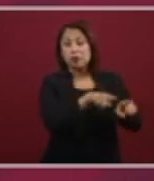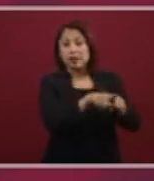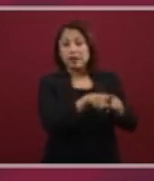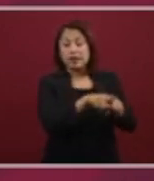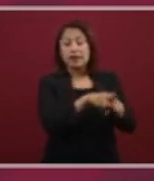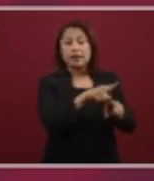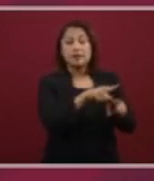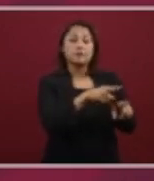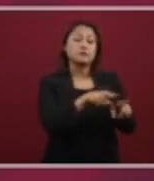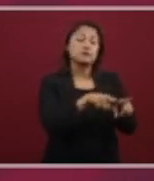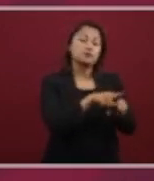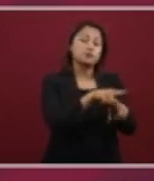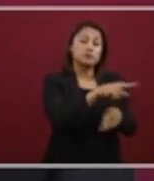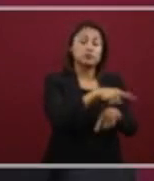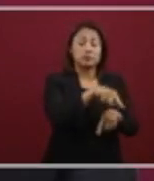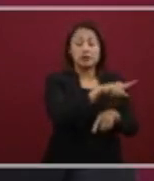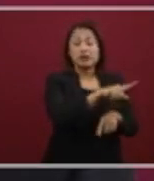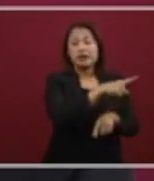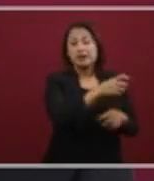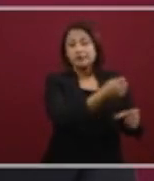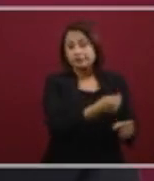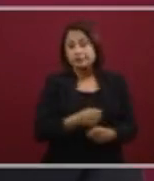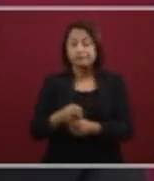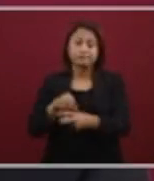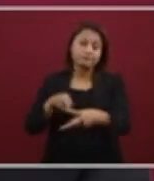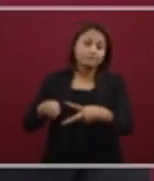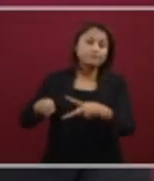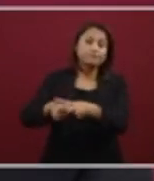salieron por las calles en sus coches